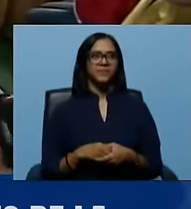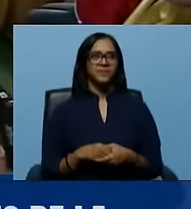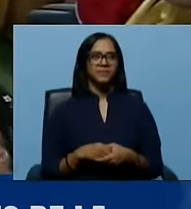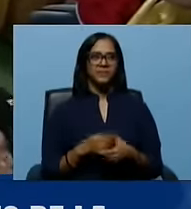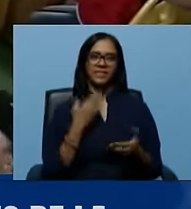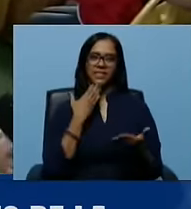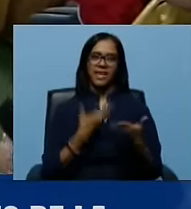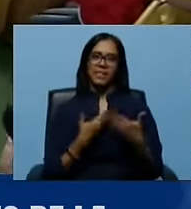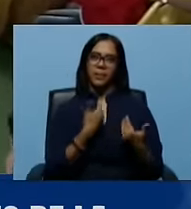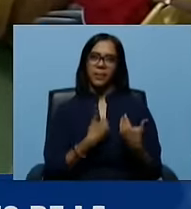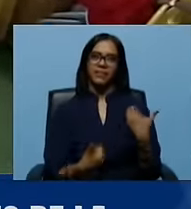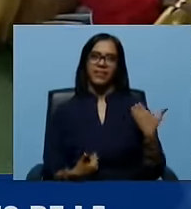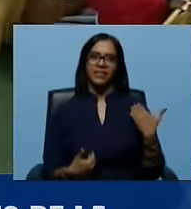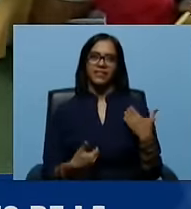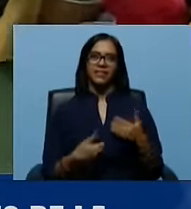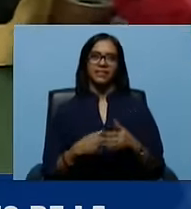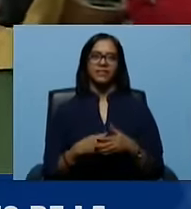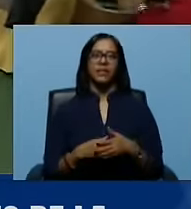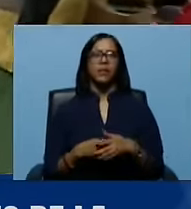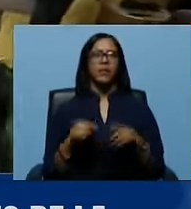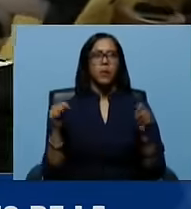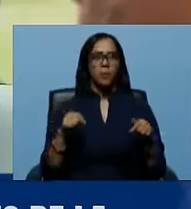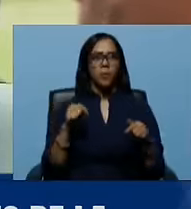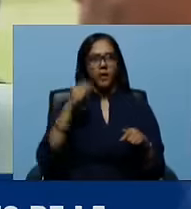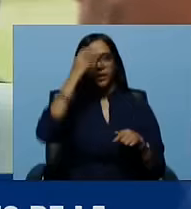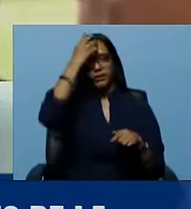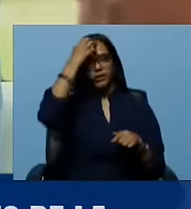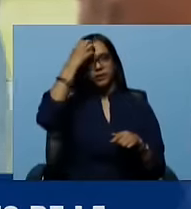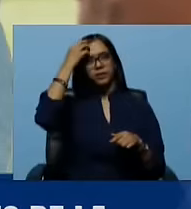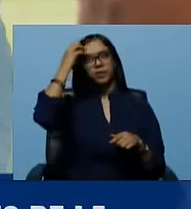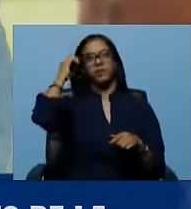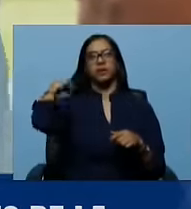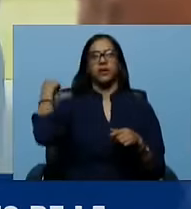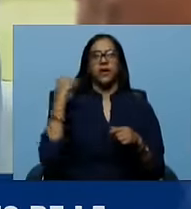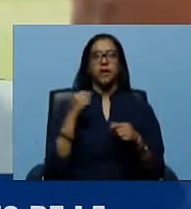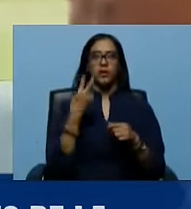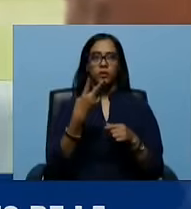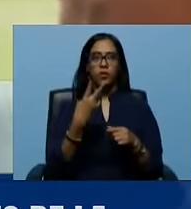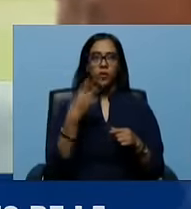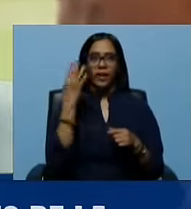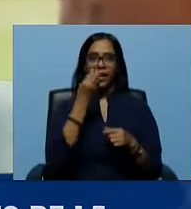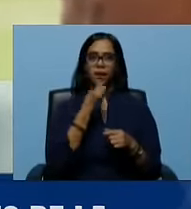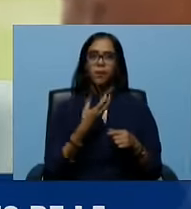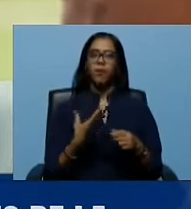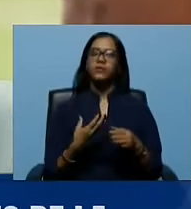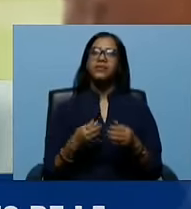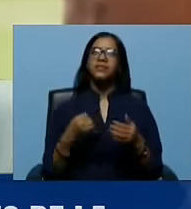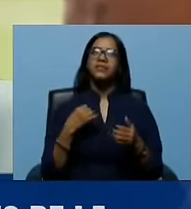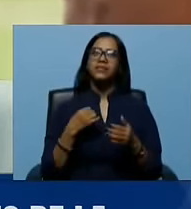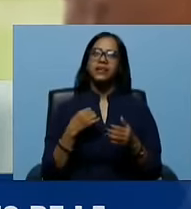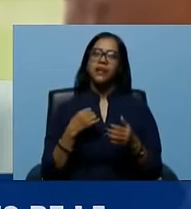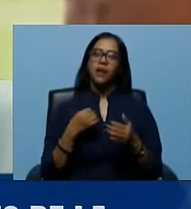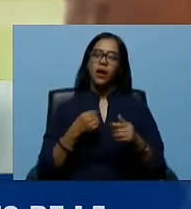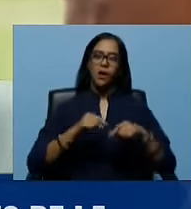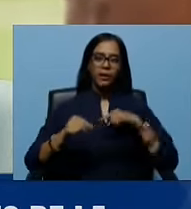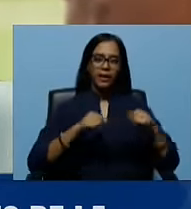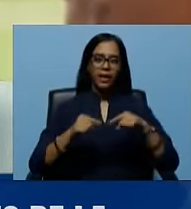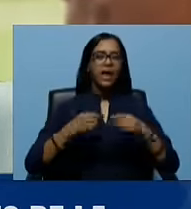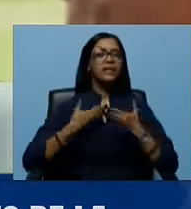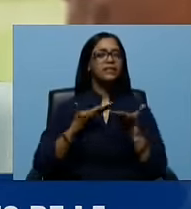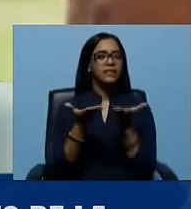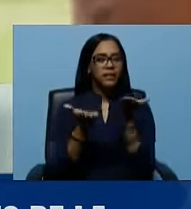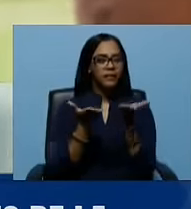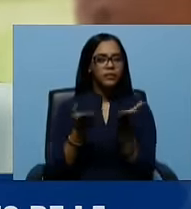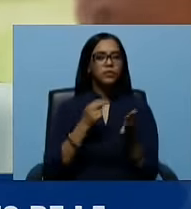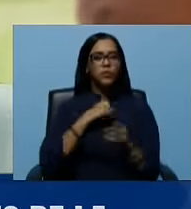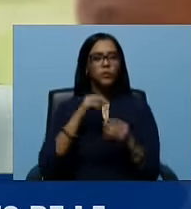Gracias, presidente, por estas dos hermosas instrucciones, que es poner al servicio de todos nuestros cultores y